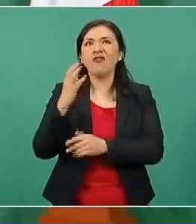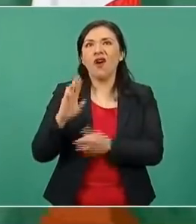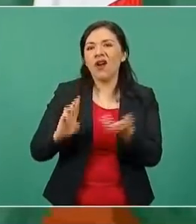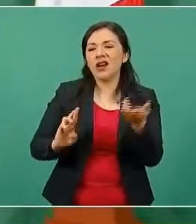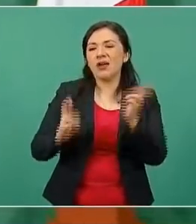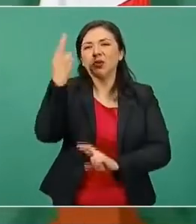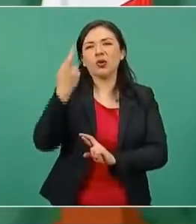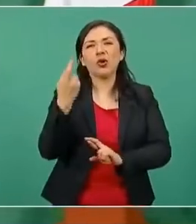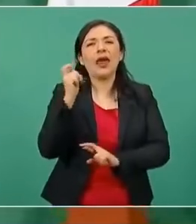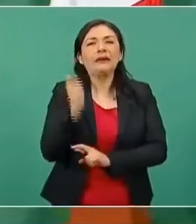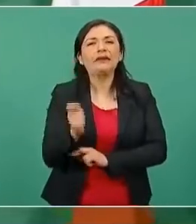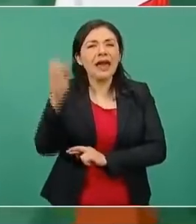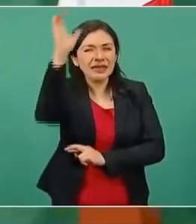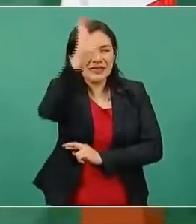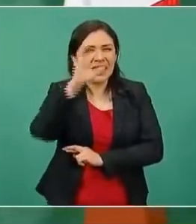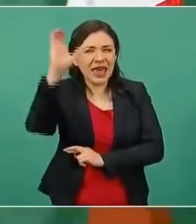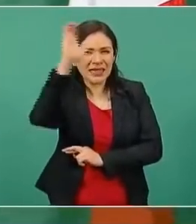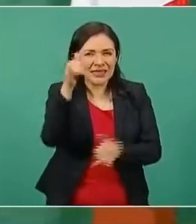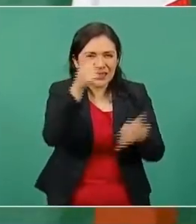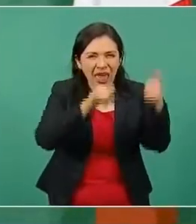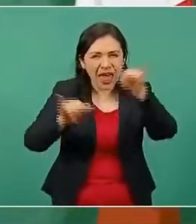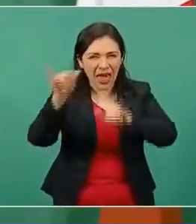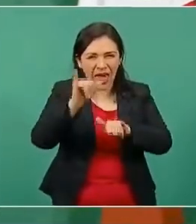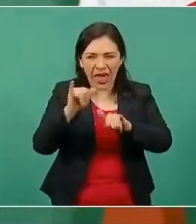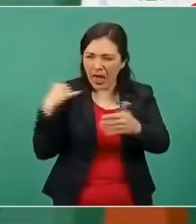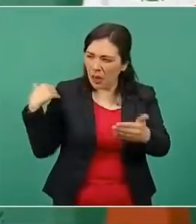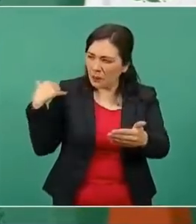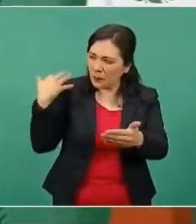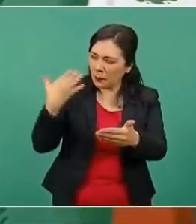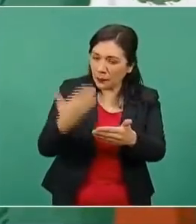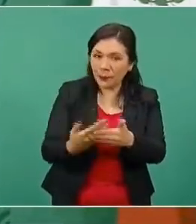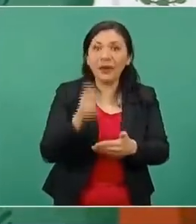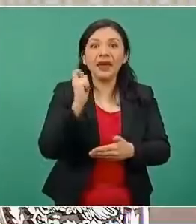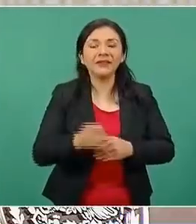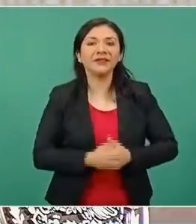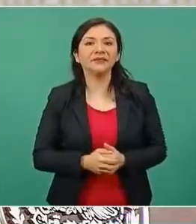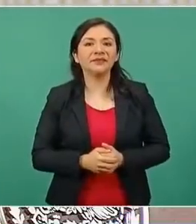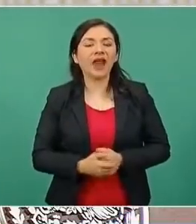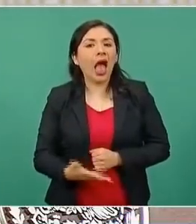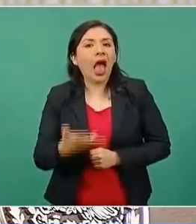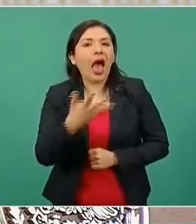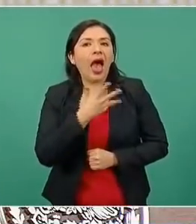tiempos fue el tener una vacuna a tiempo,